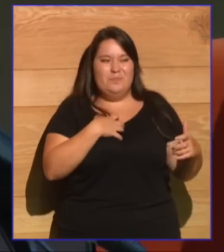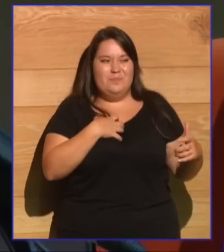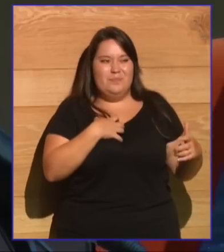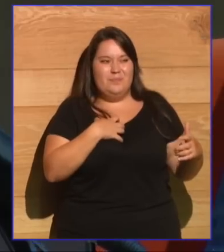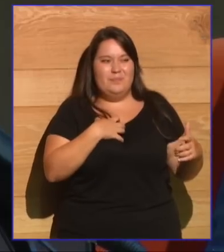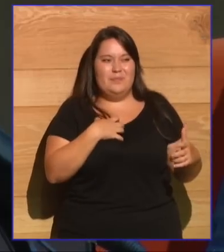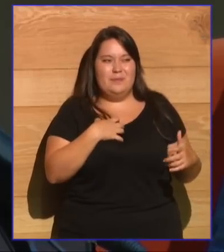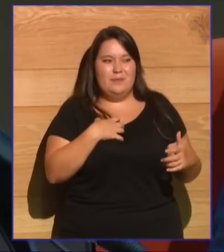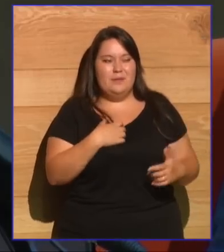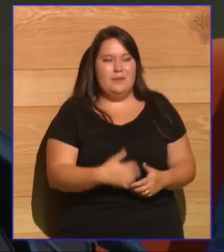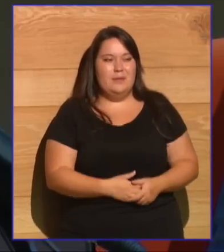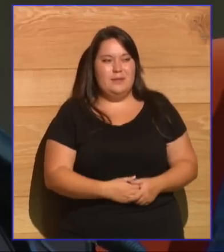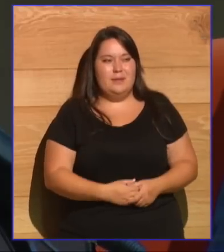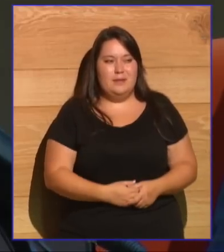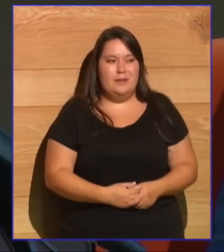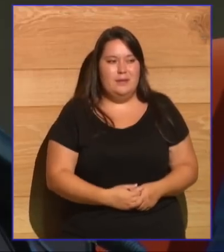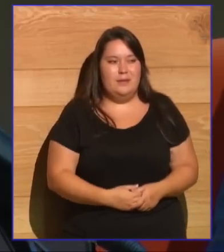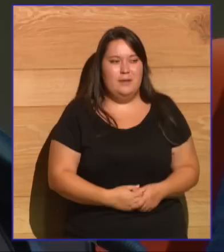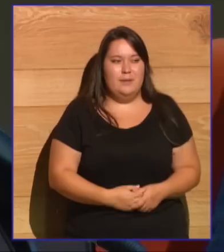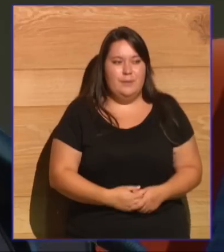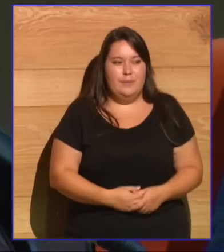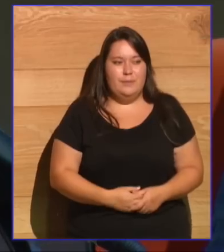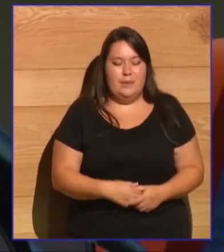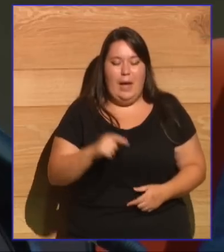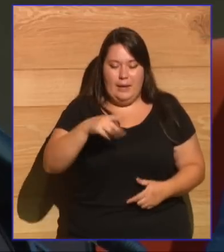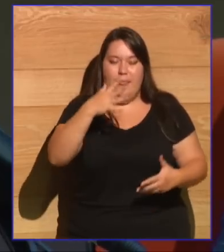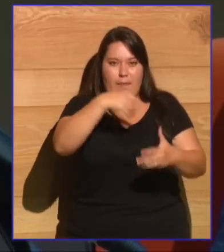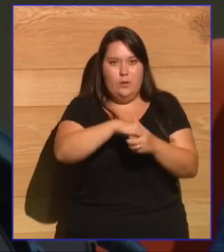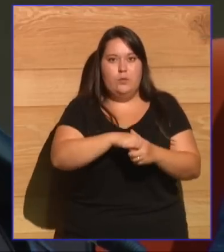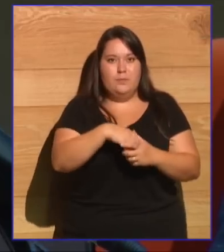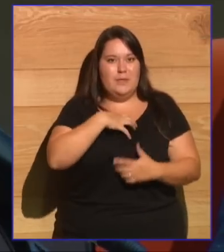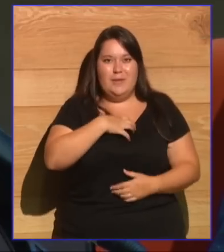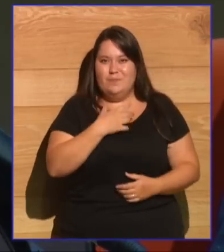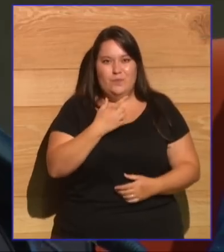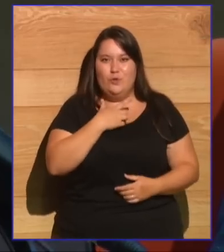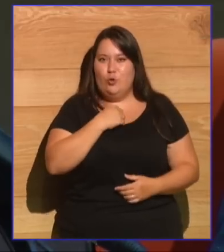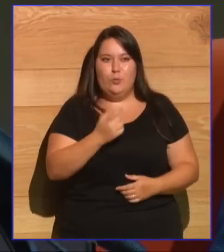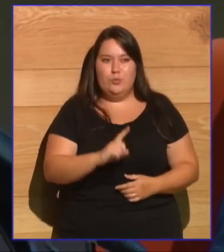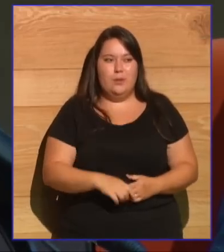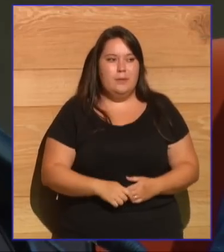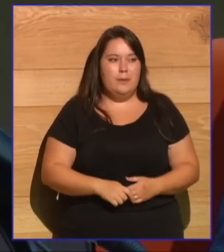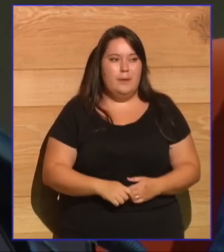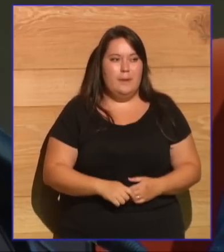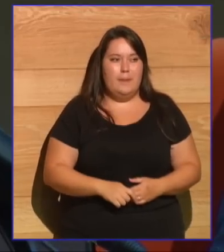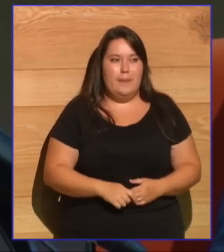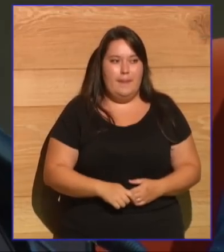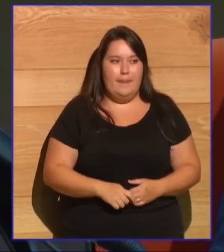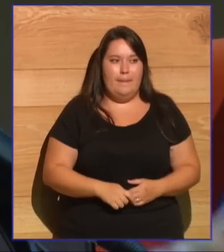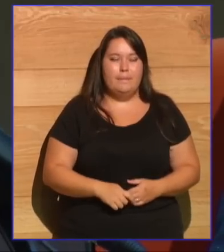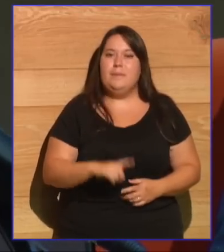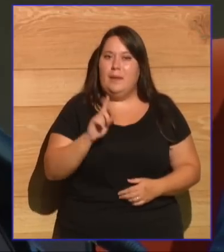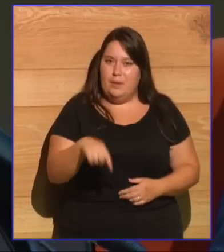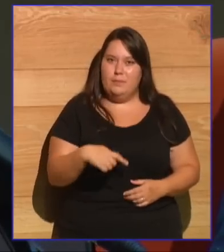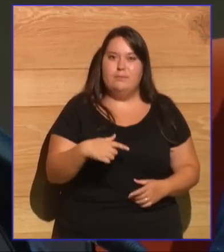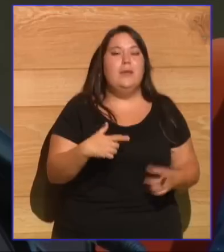decir de la acción y la escena más antipática de la figuración spielberg está aquí también para mí sí sí para mí en todas las películas de spielberg hay